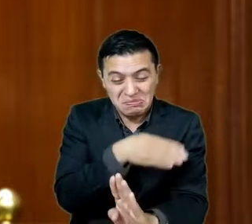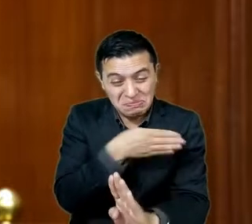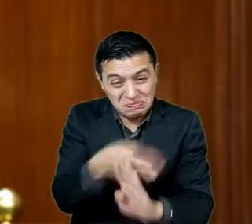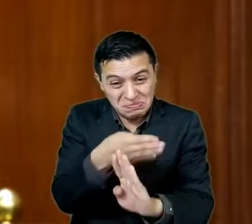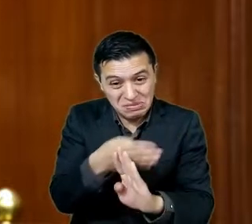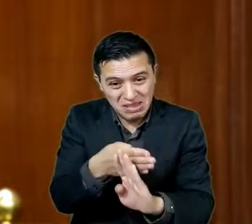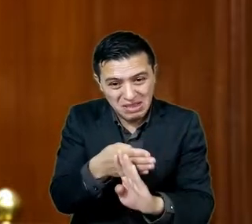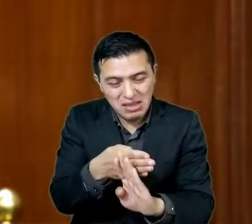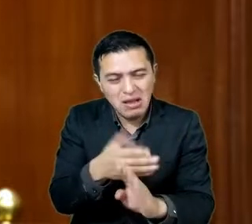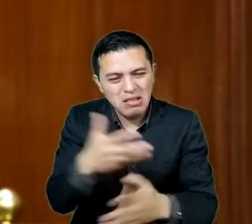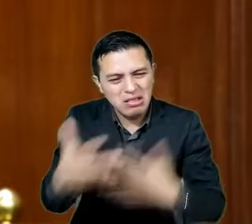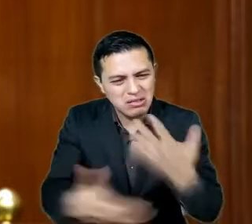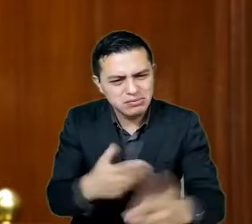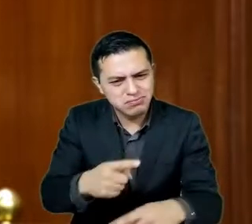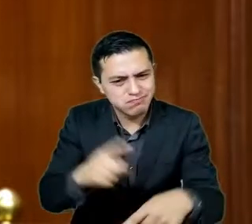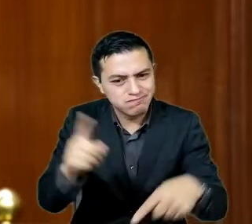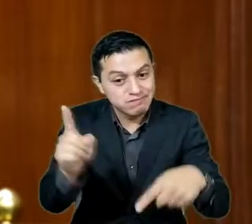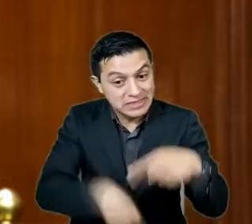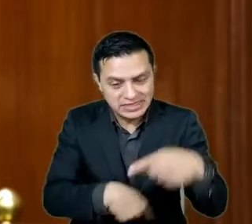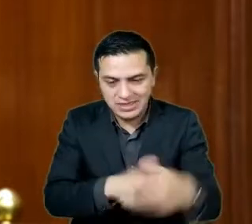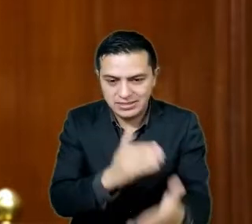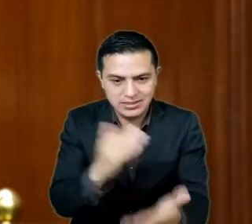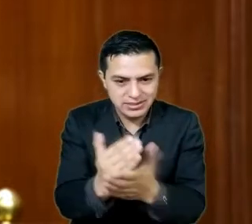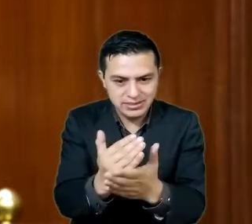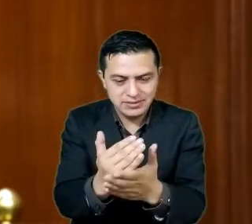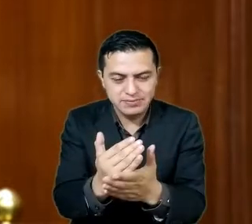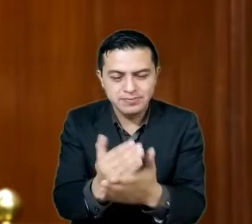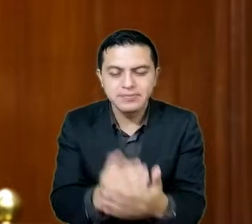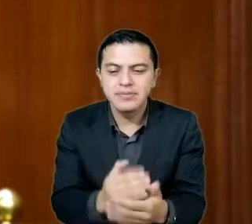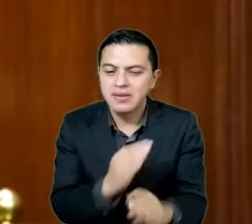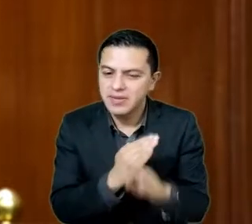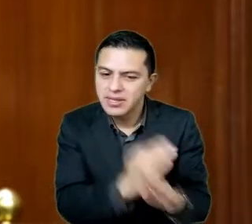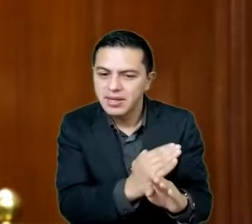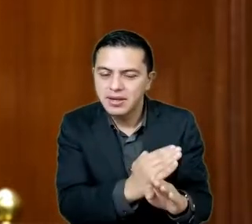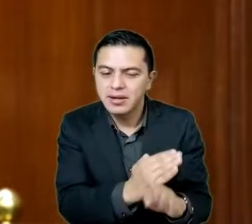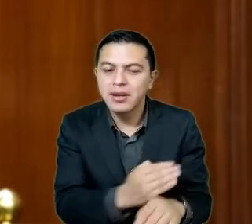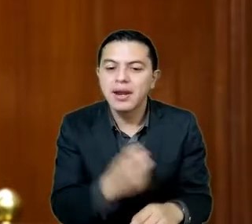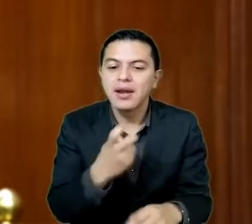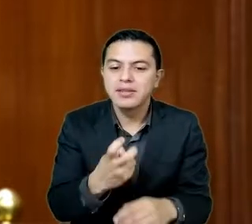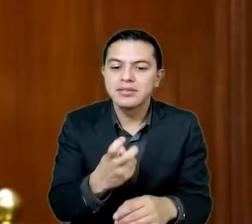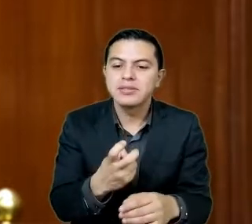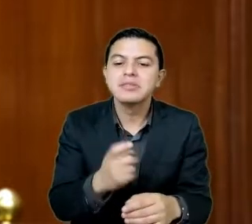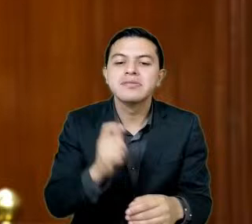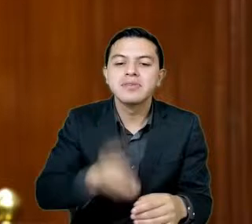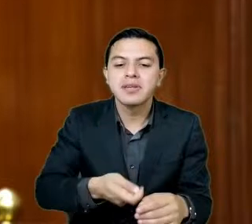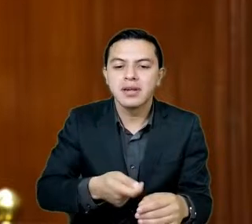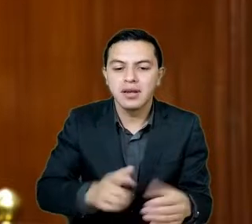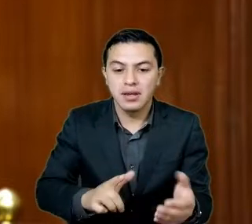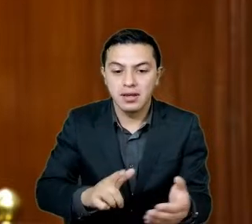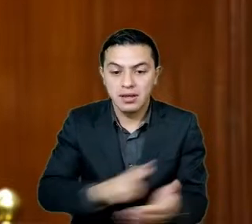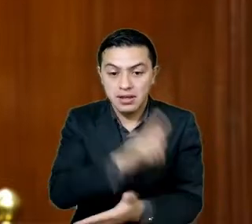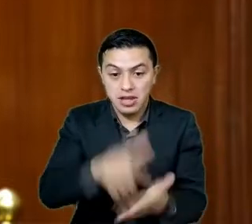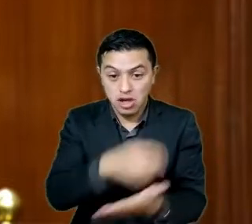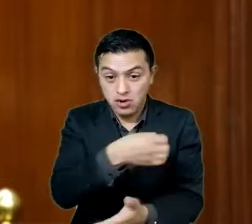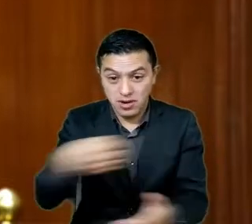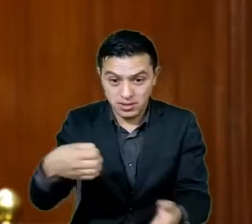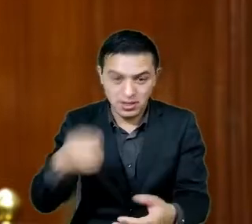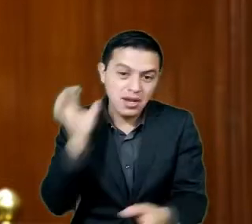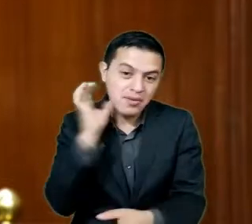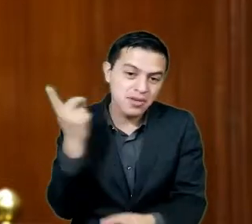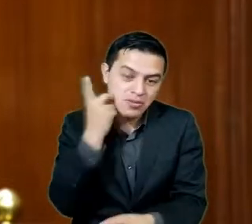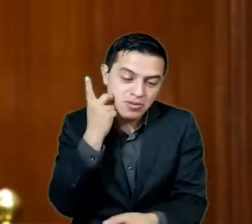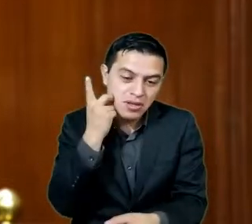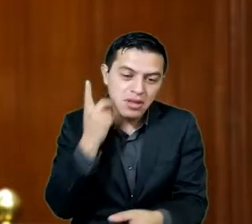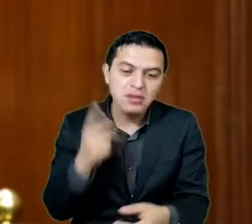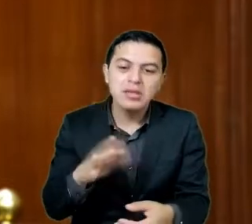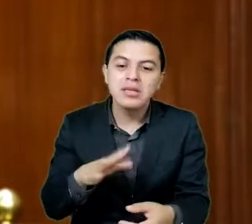grupo etario. En consecuencia, se propone reformar algunas disposiciones de la Ley Orgánica del Poder Legislativo del Estado Libre y Soberano de